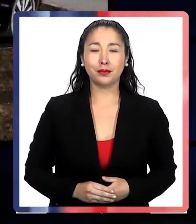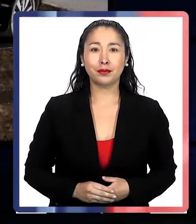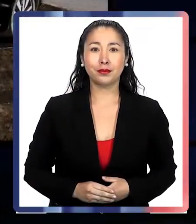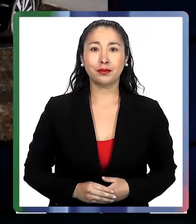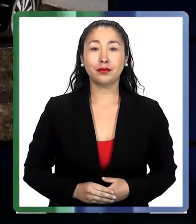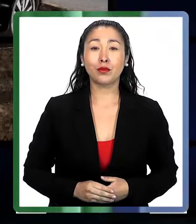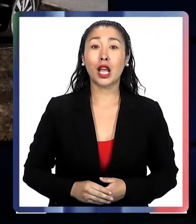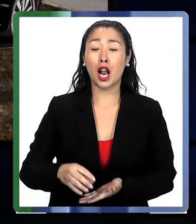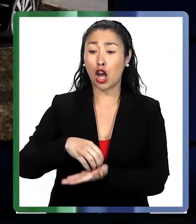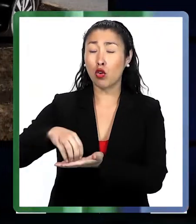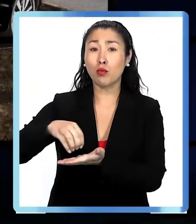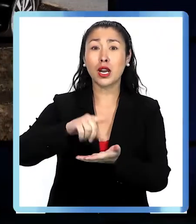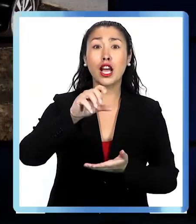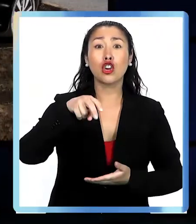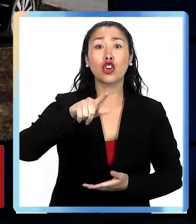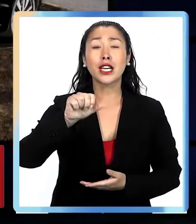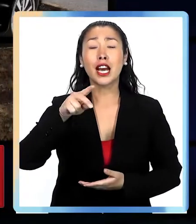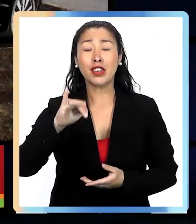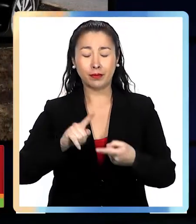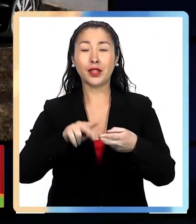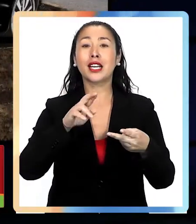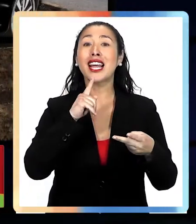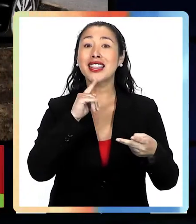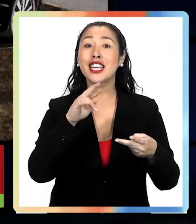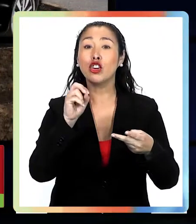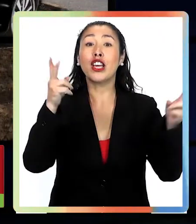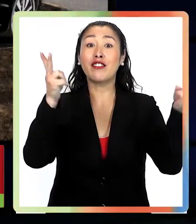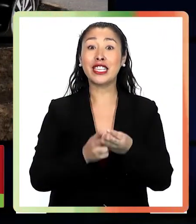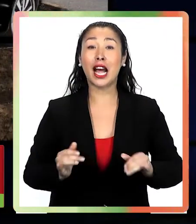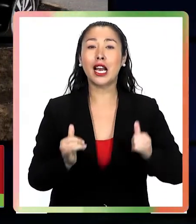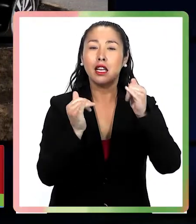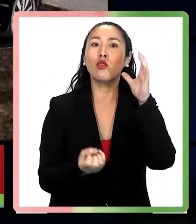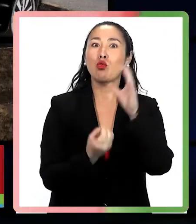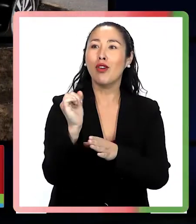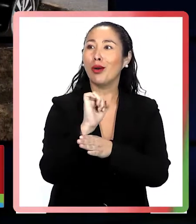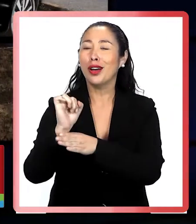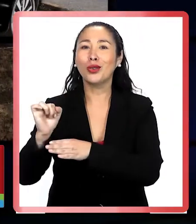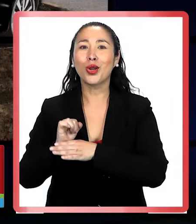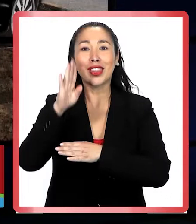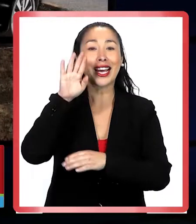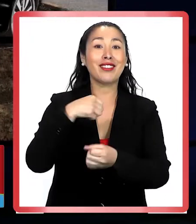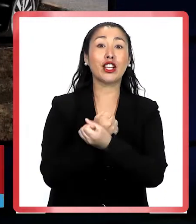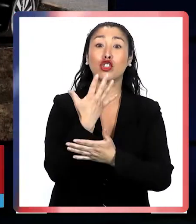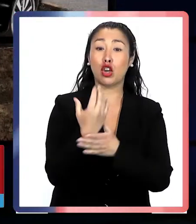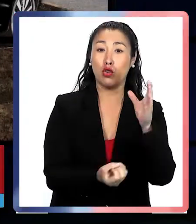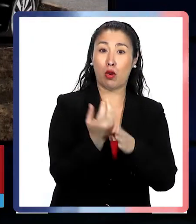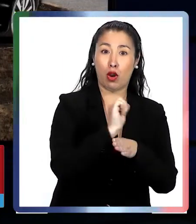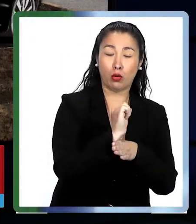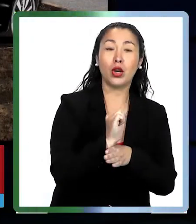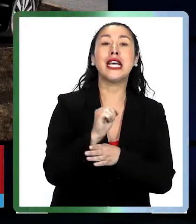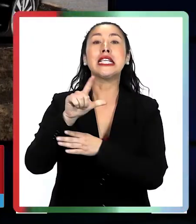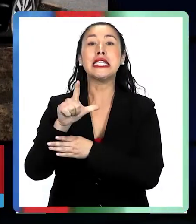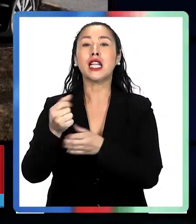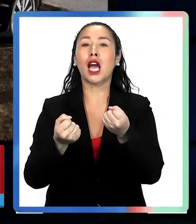En el Maule, las comunas de Longaví, Retiro y Villa Alegre ya tienen nuevos vehículos para carabineros. Son 5